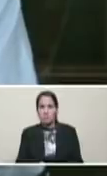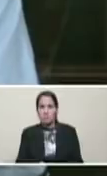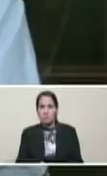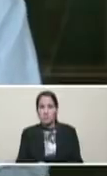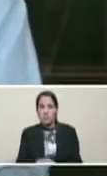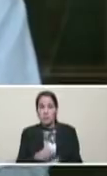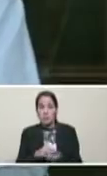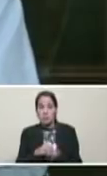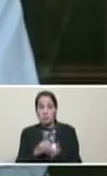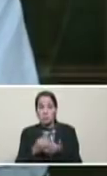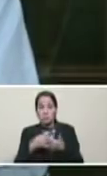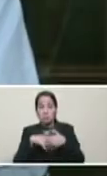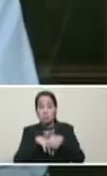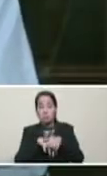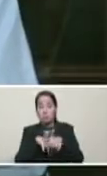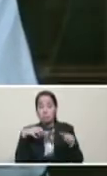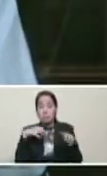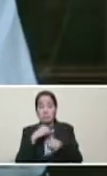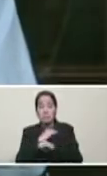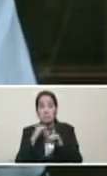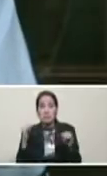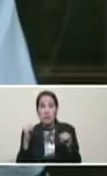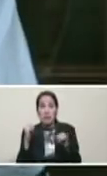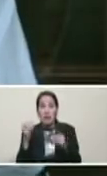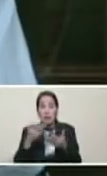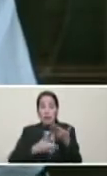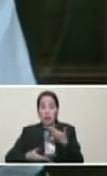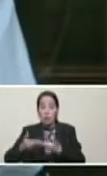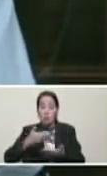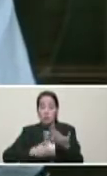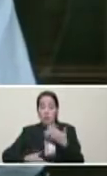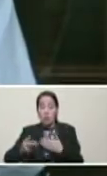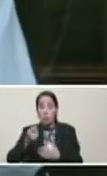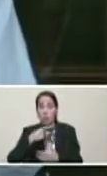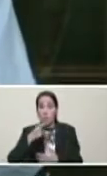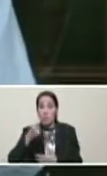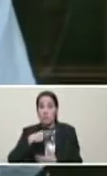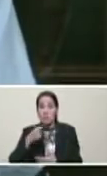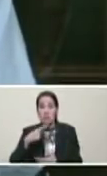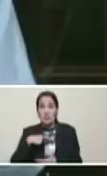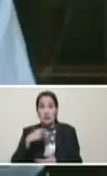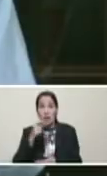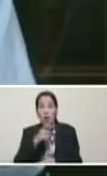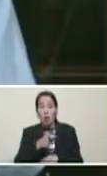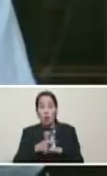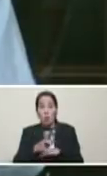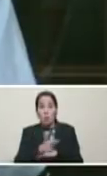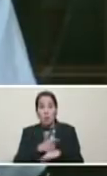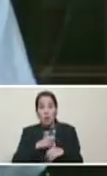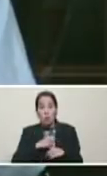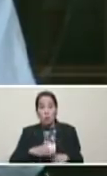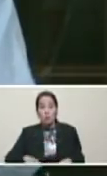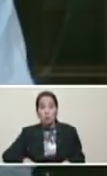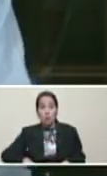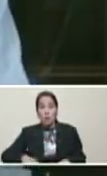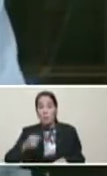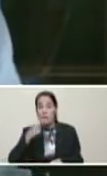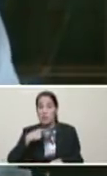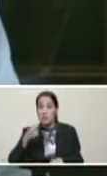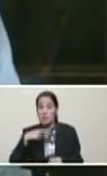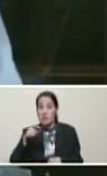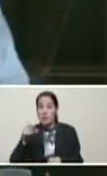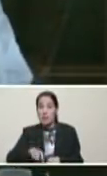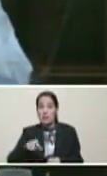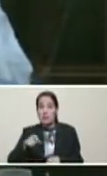estaba ya negociado por medicinas que necesita el pueblo gobierno de portugal medicinas que necesita el pueblo